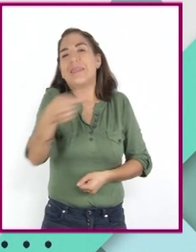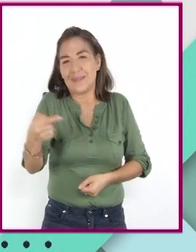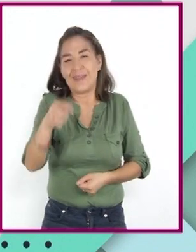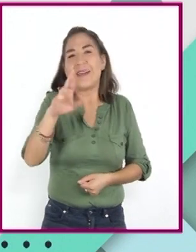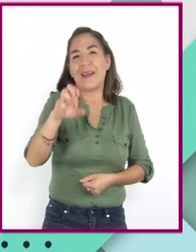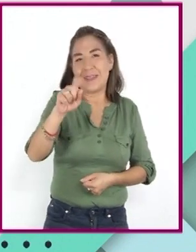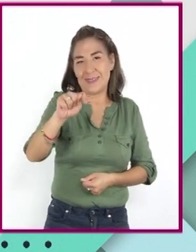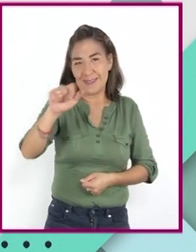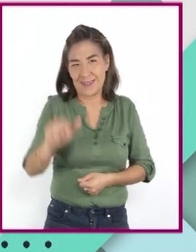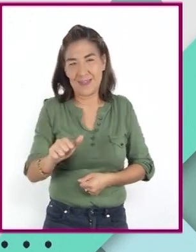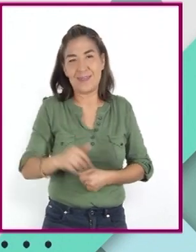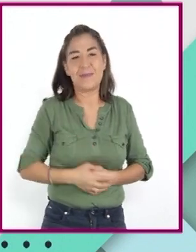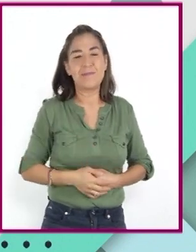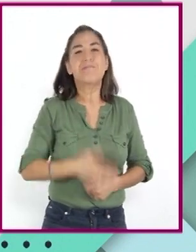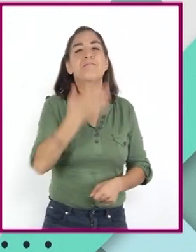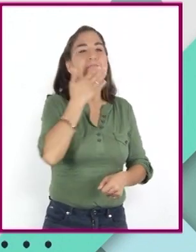resta.